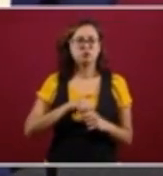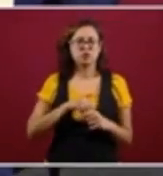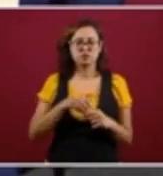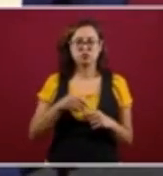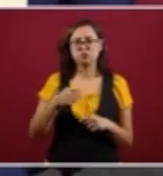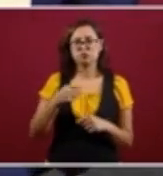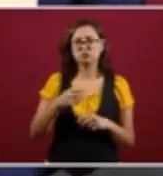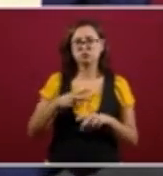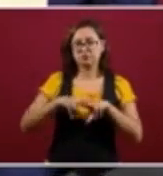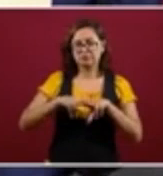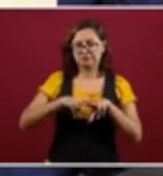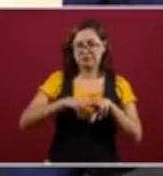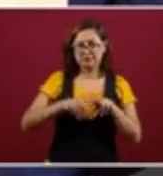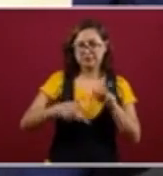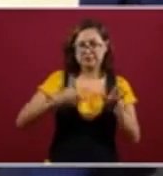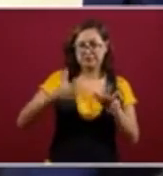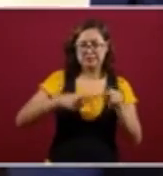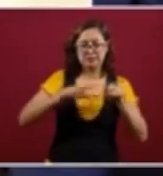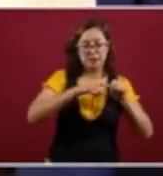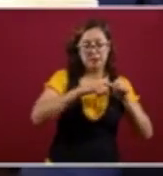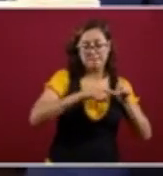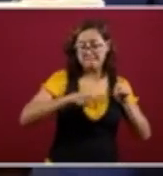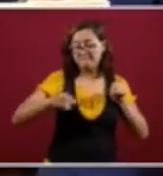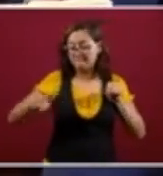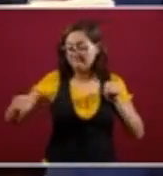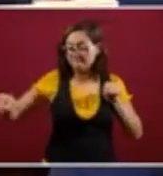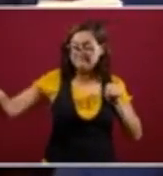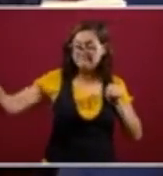1.300 kilómetros del tren,